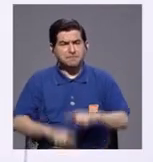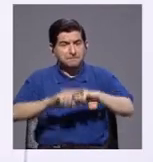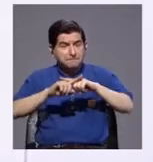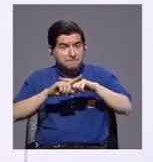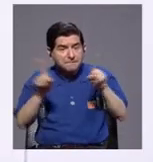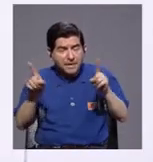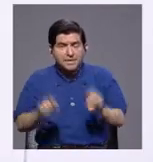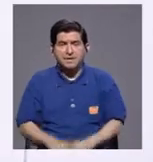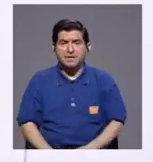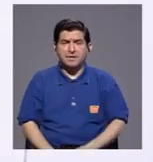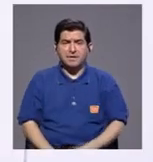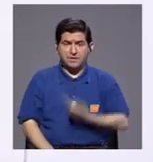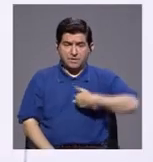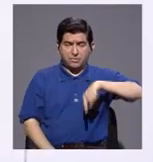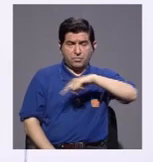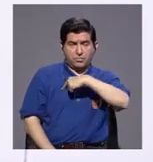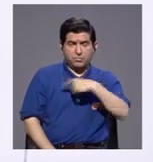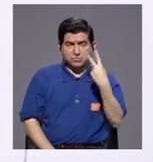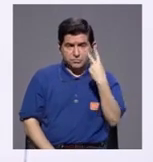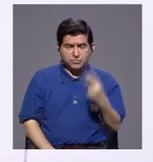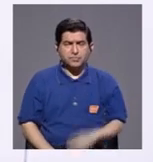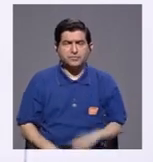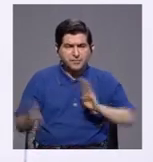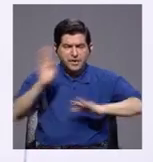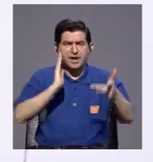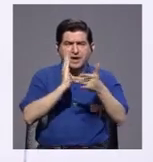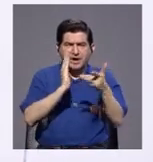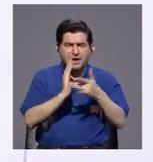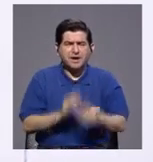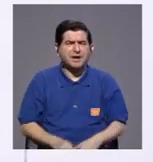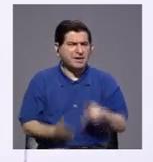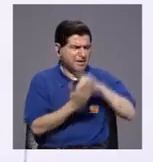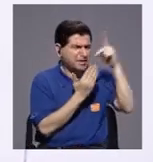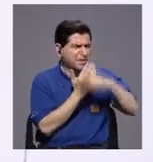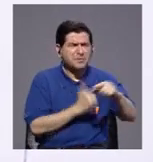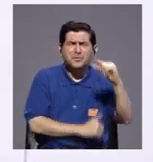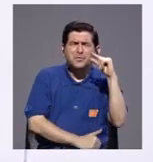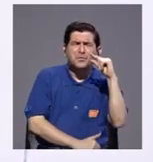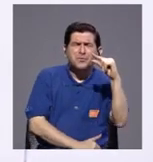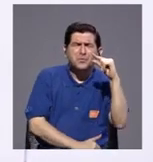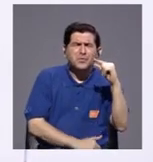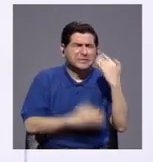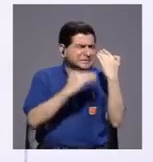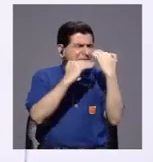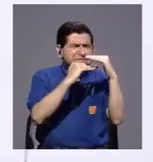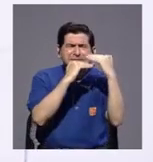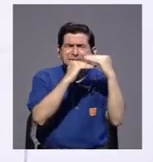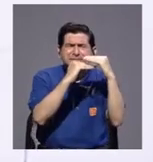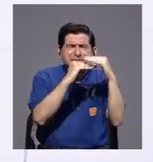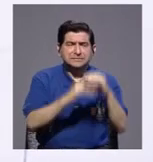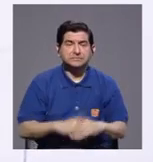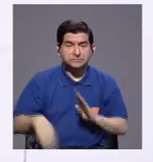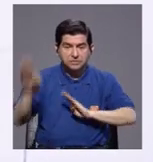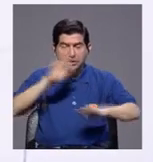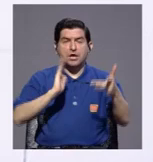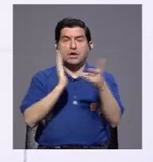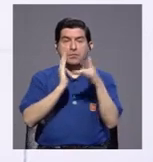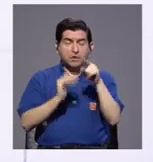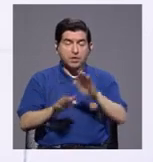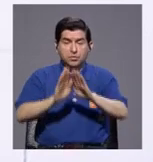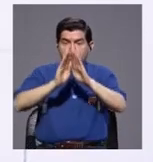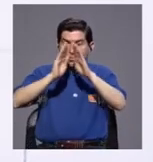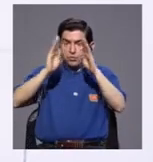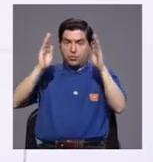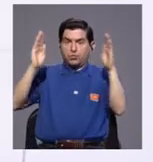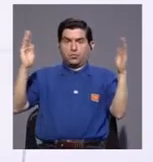que lo que vemos de biotecnología en los programas es algo muy pequeño invitado muy limitado y la biotecnología a ellos se les abre